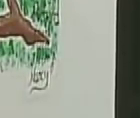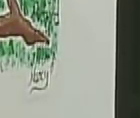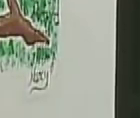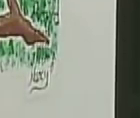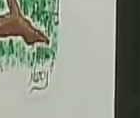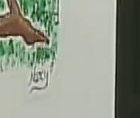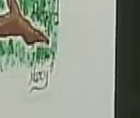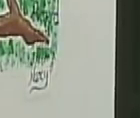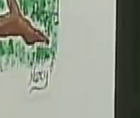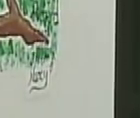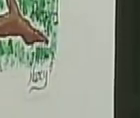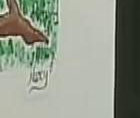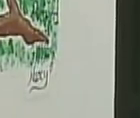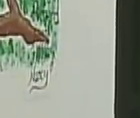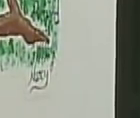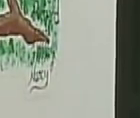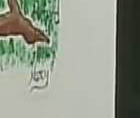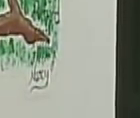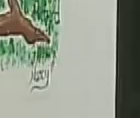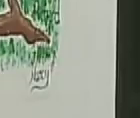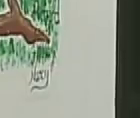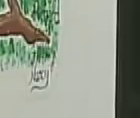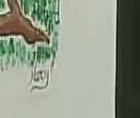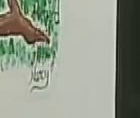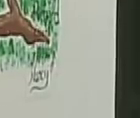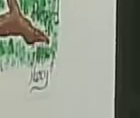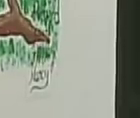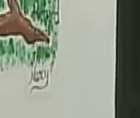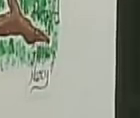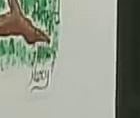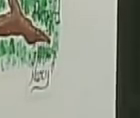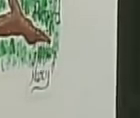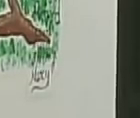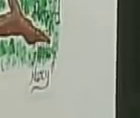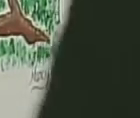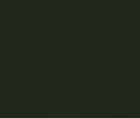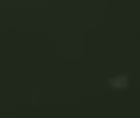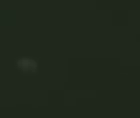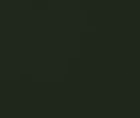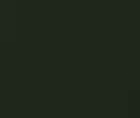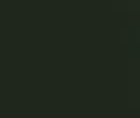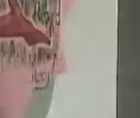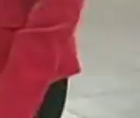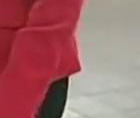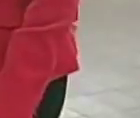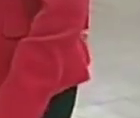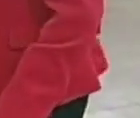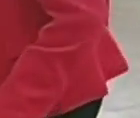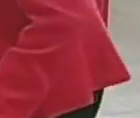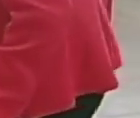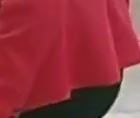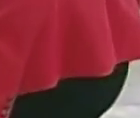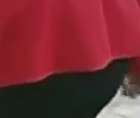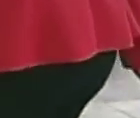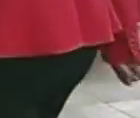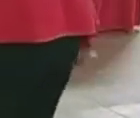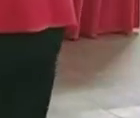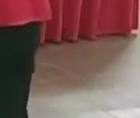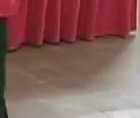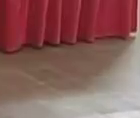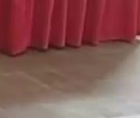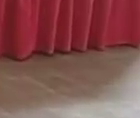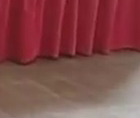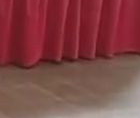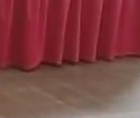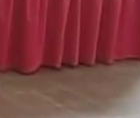votación por la elección de presidente de la República. Les recordamos que la situación para esta votación es variable dependiendo de la zona del país